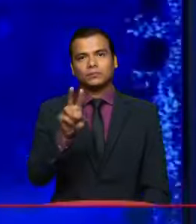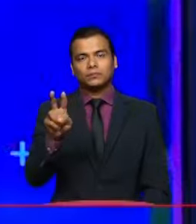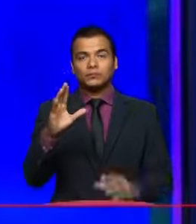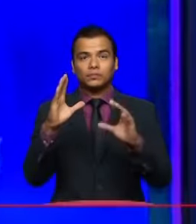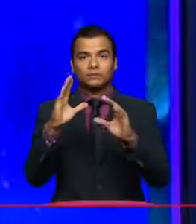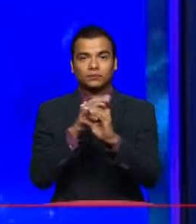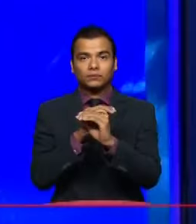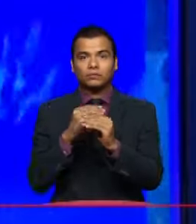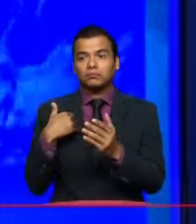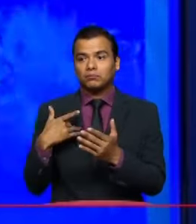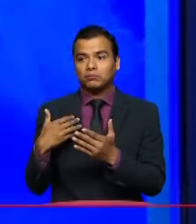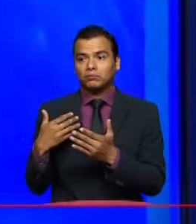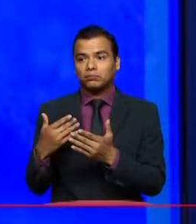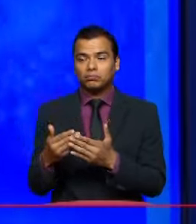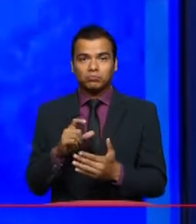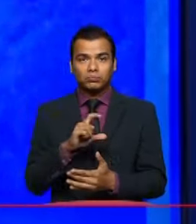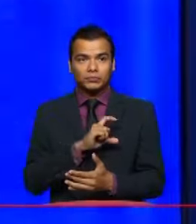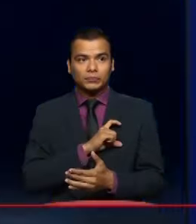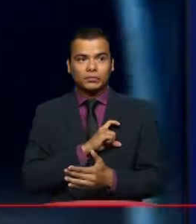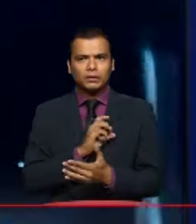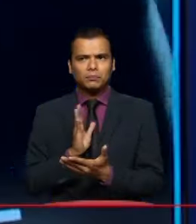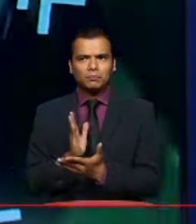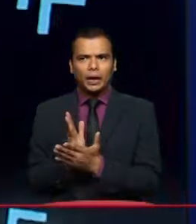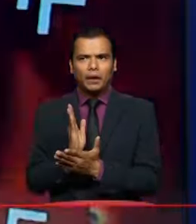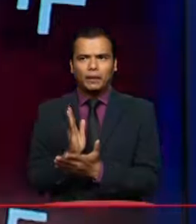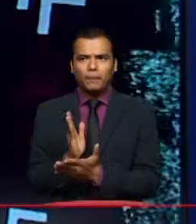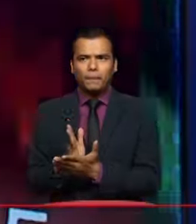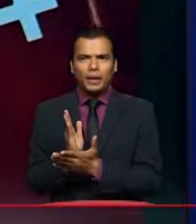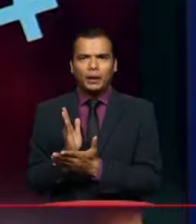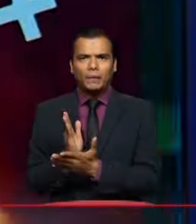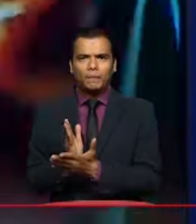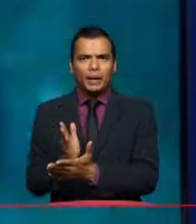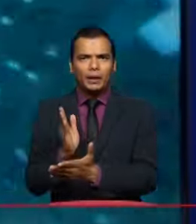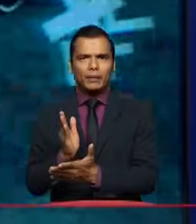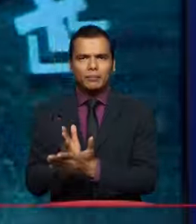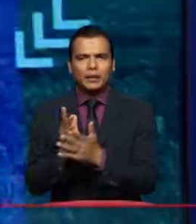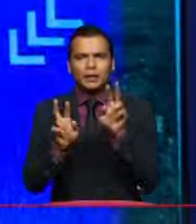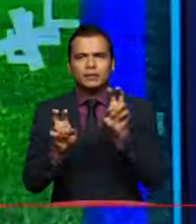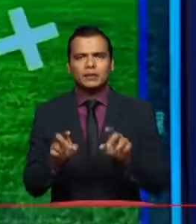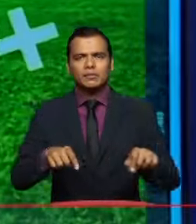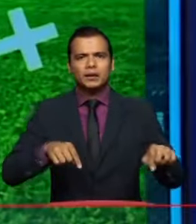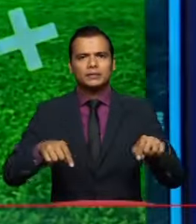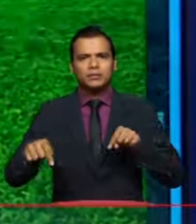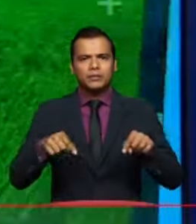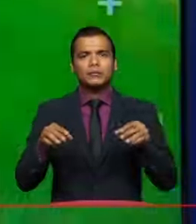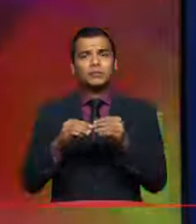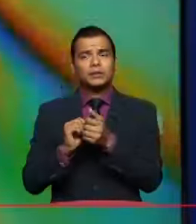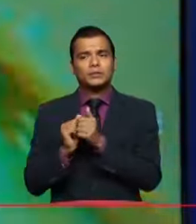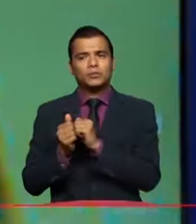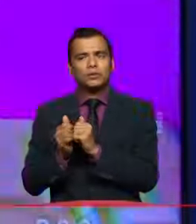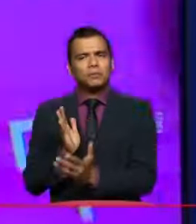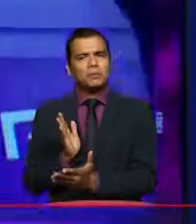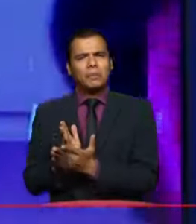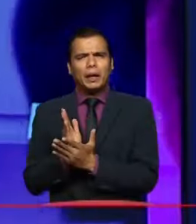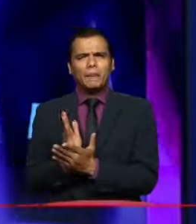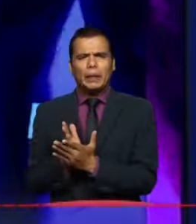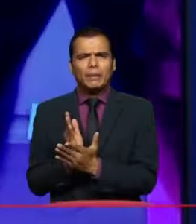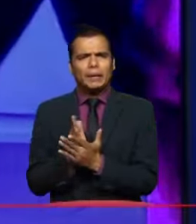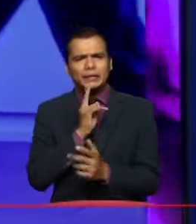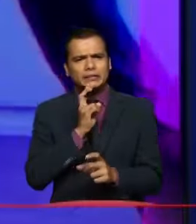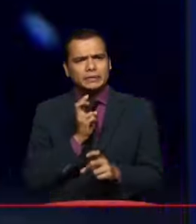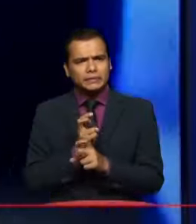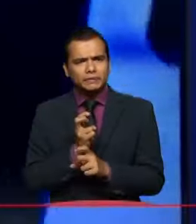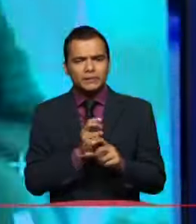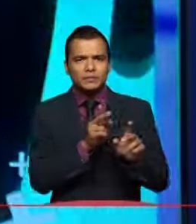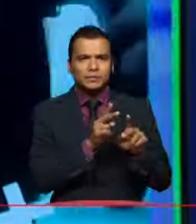En los últimos años, el Deportivo Cali ha sido complicado en su andar administrativo y también en lo deportivo. Los